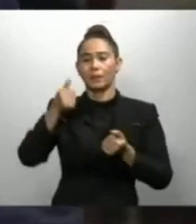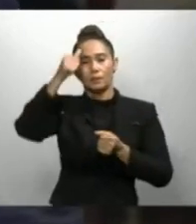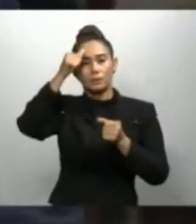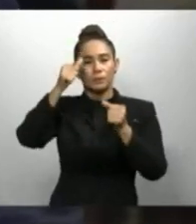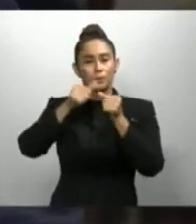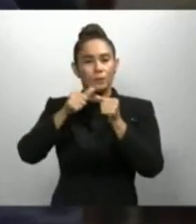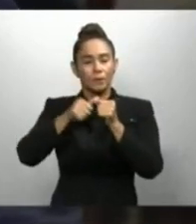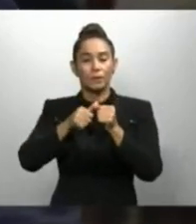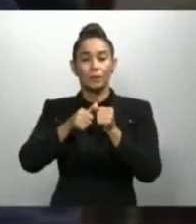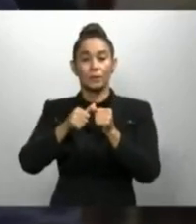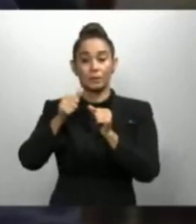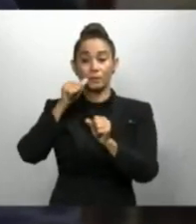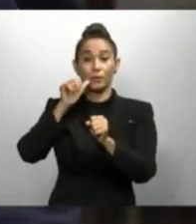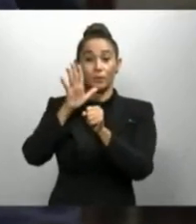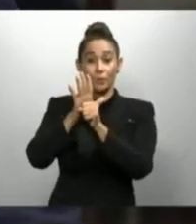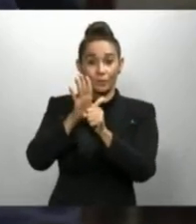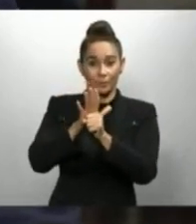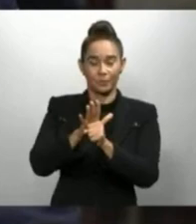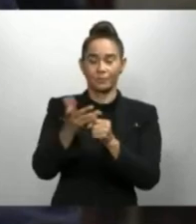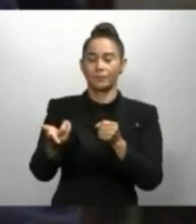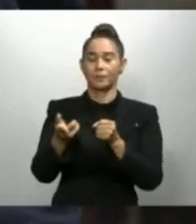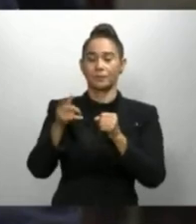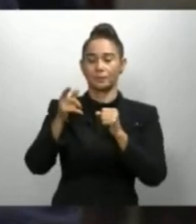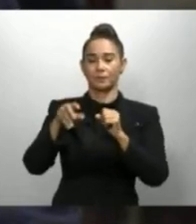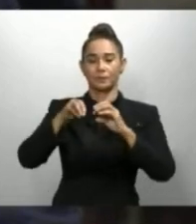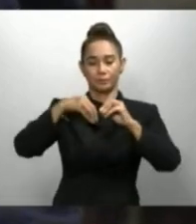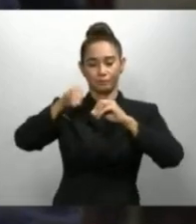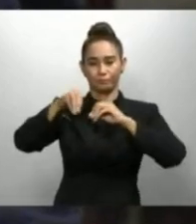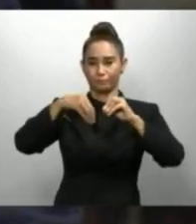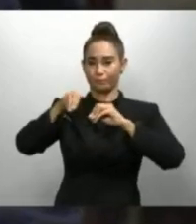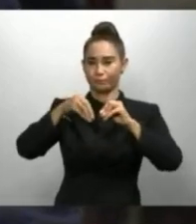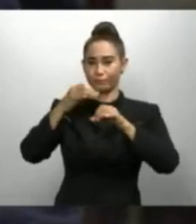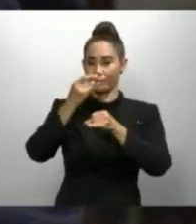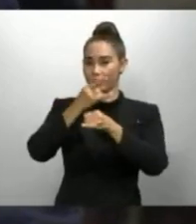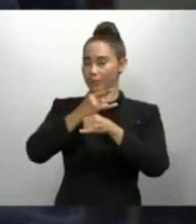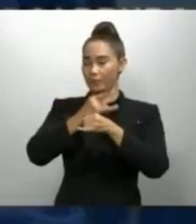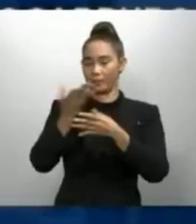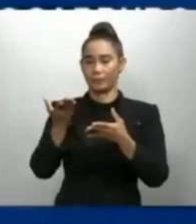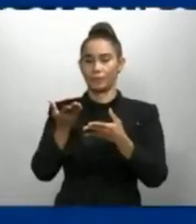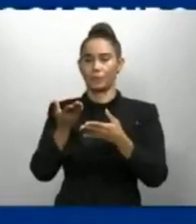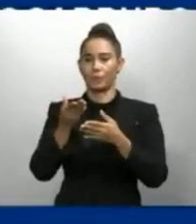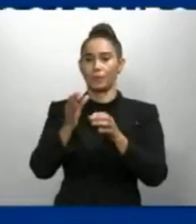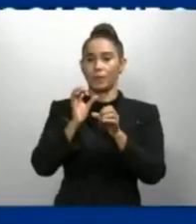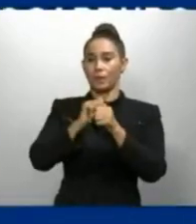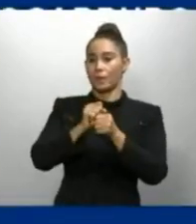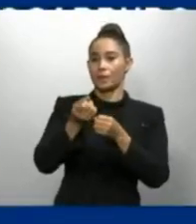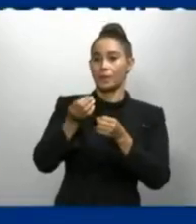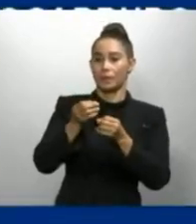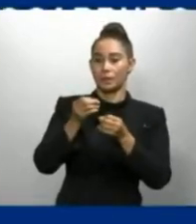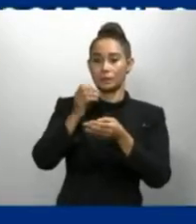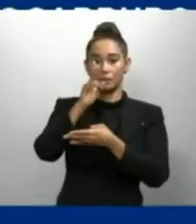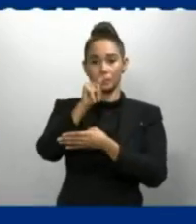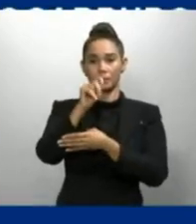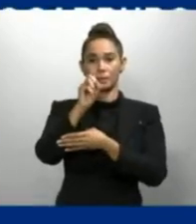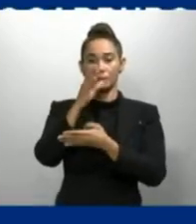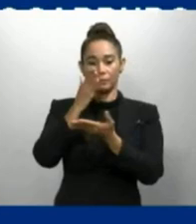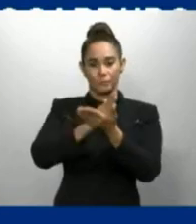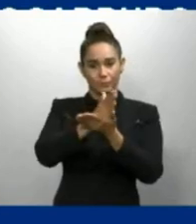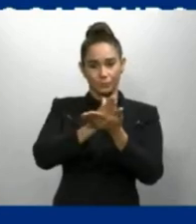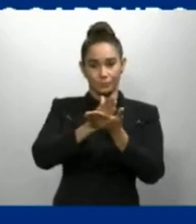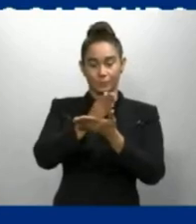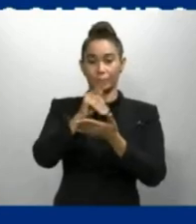que tenemos como país ante el comercio ilícito de alcohol, productos del tabaco, medicamentos e